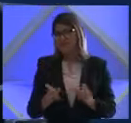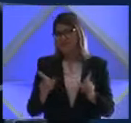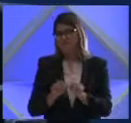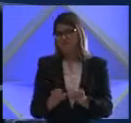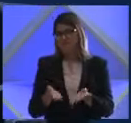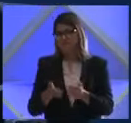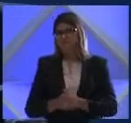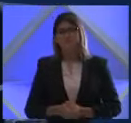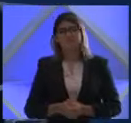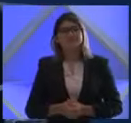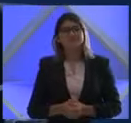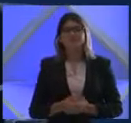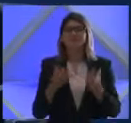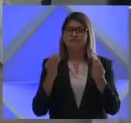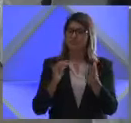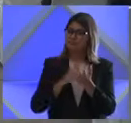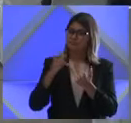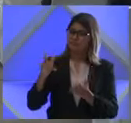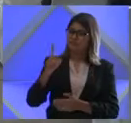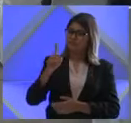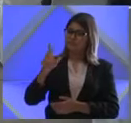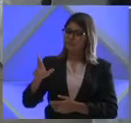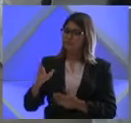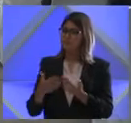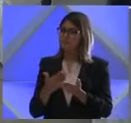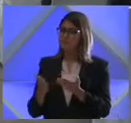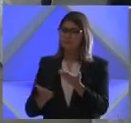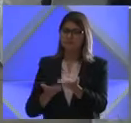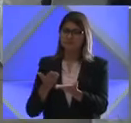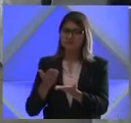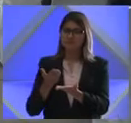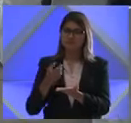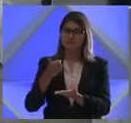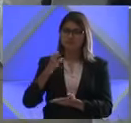todo muchas gracias doctor doctor landeros